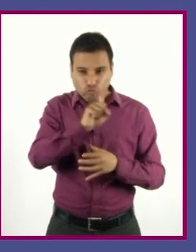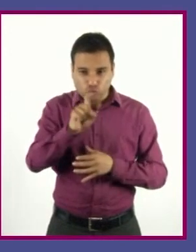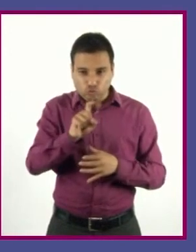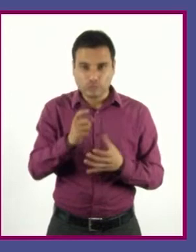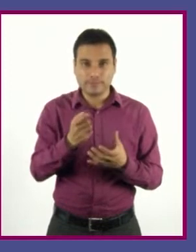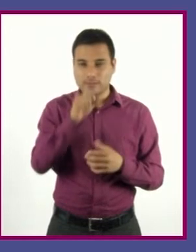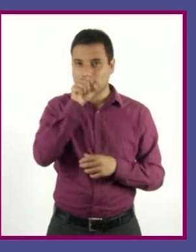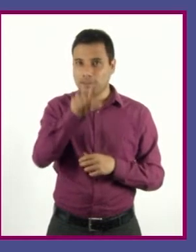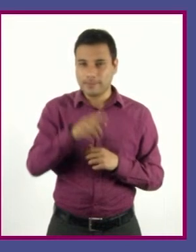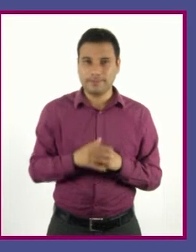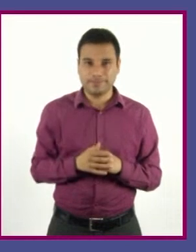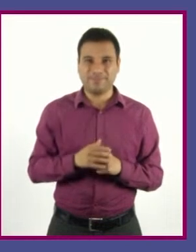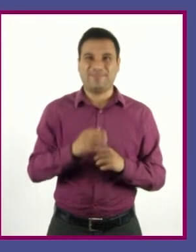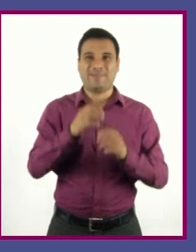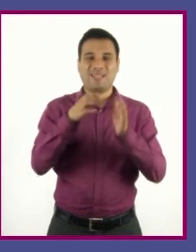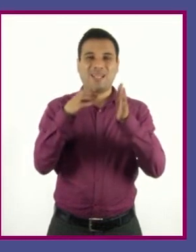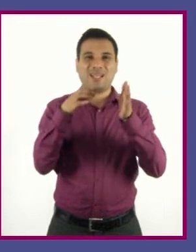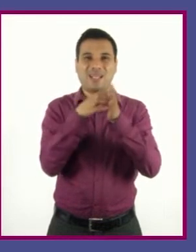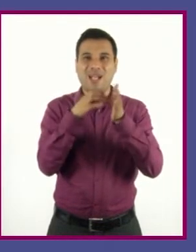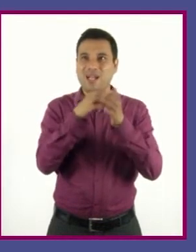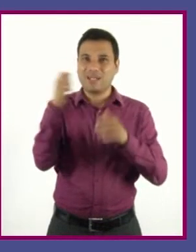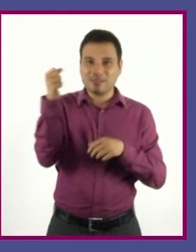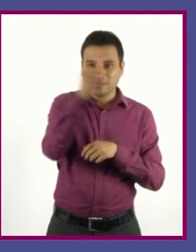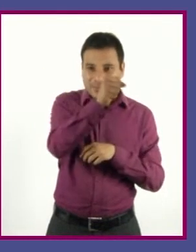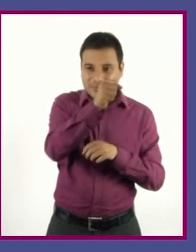botiquín de primeros auxilios.